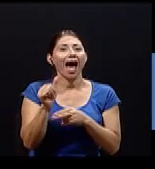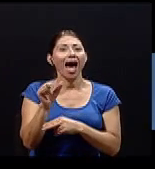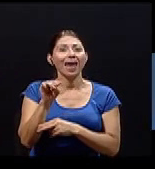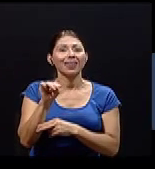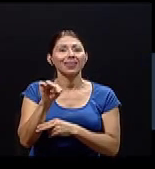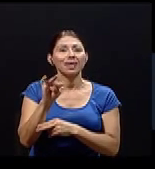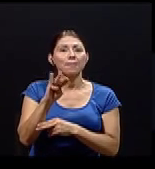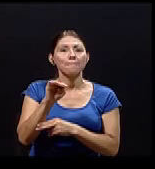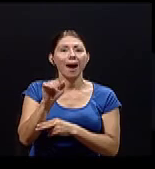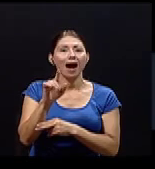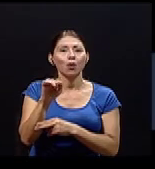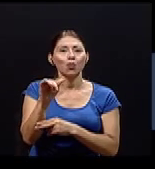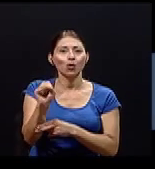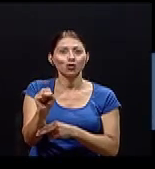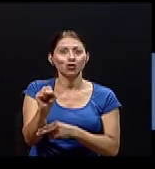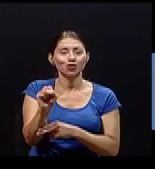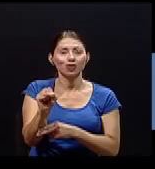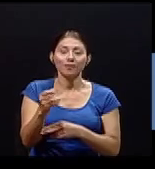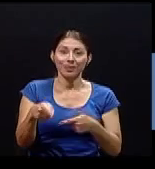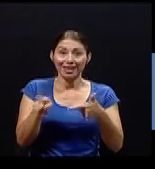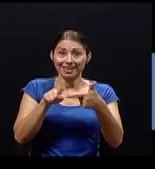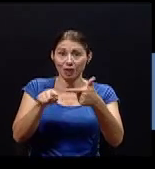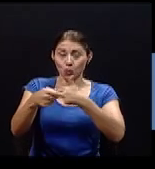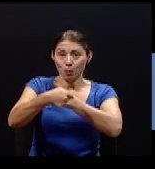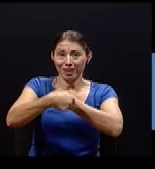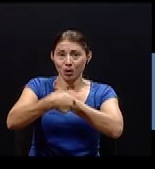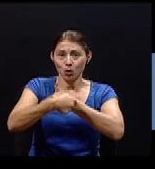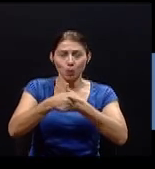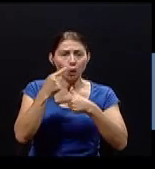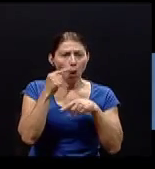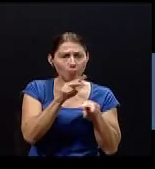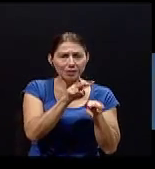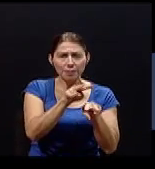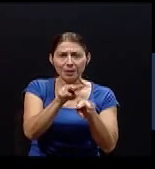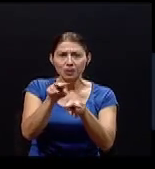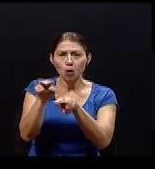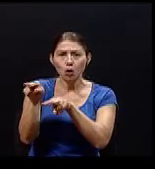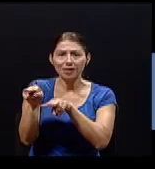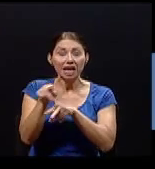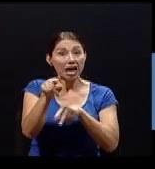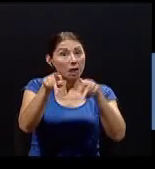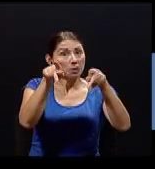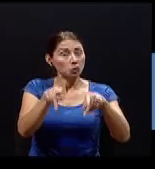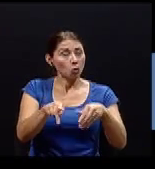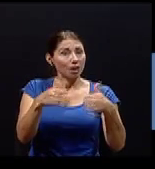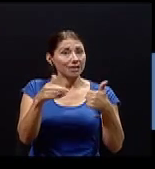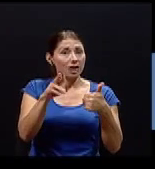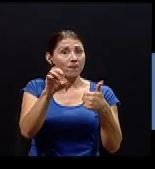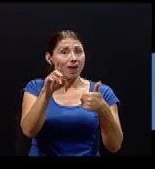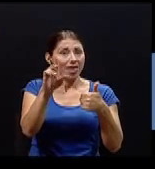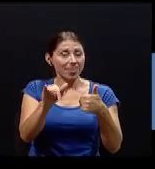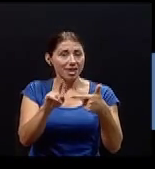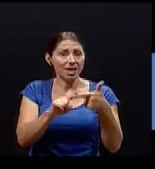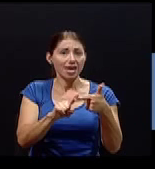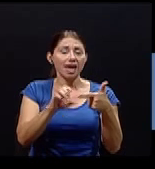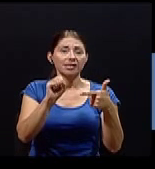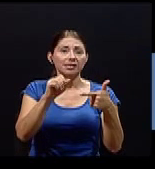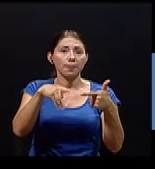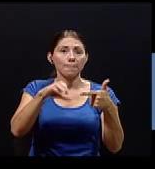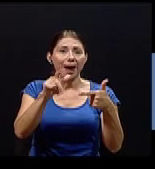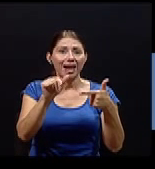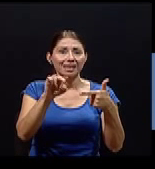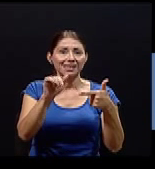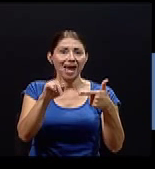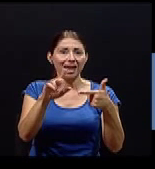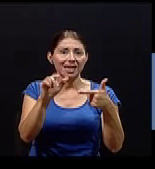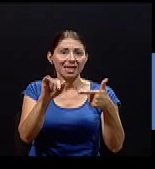animáculos. El segundo periodo es el de observaciones. En él figuraron hombres como Francesco Redi, Lázaro Spallanzani,